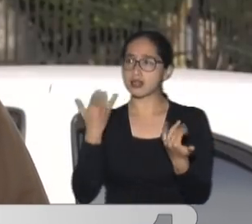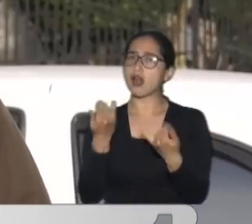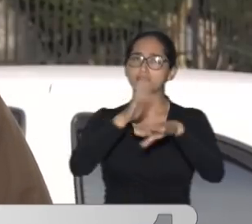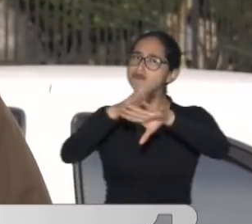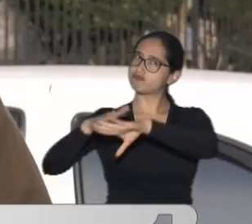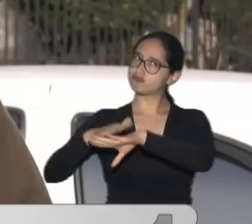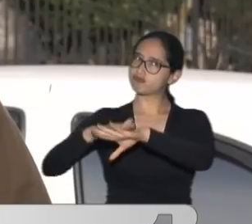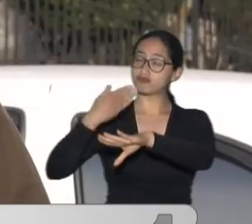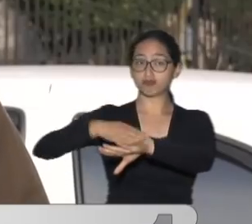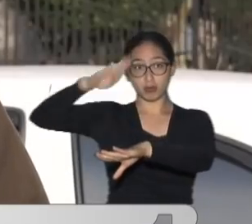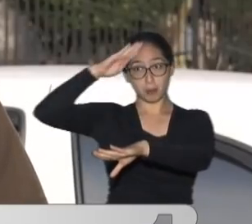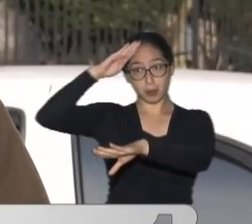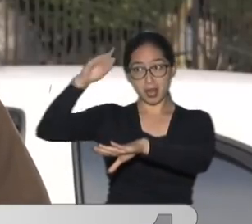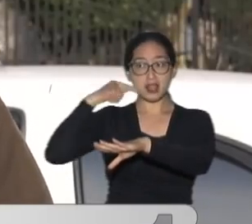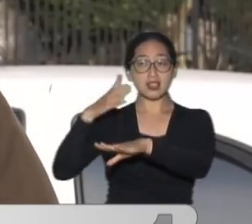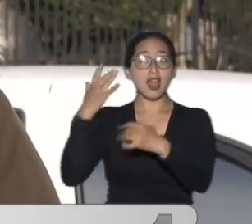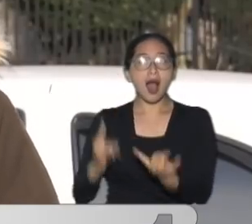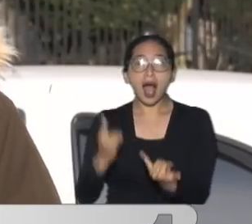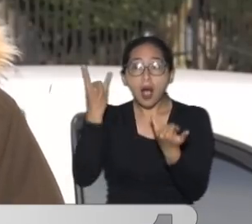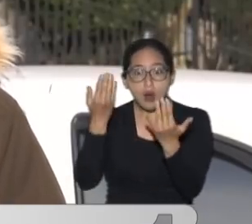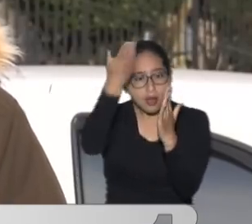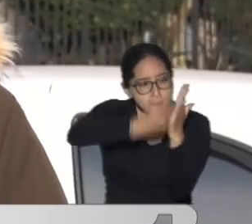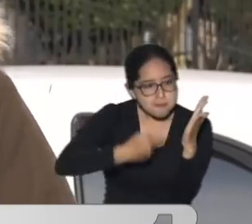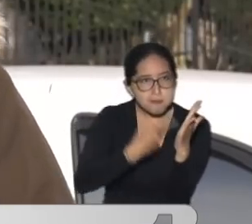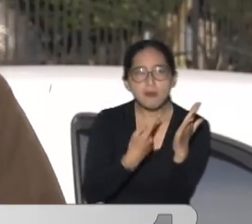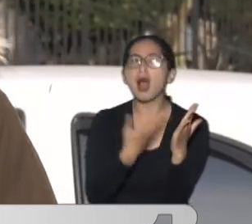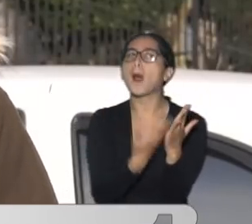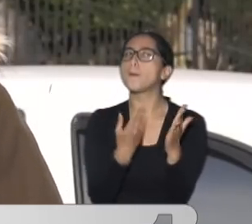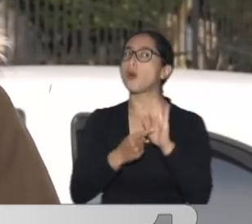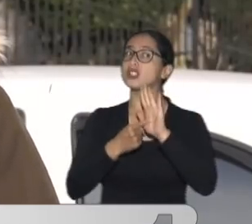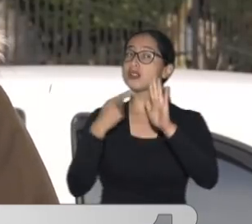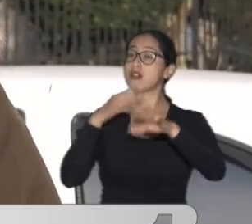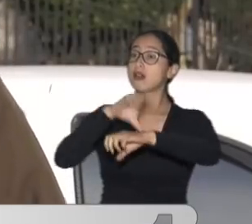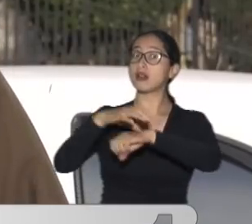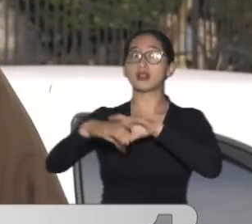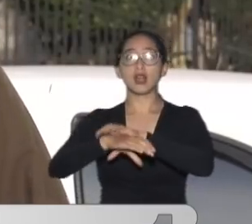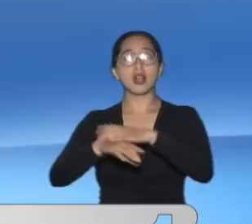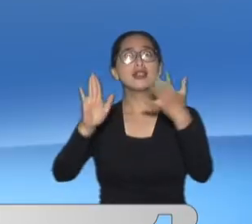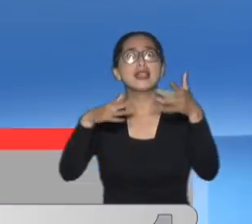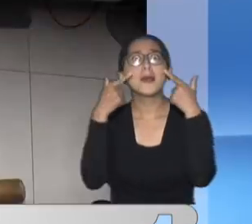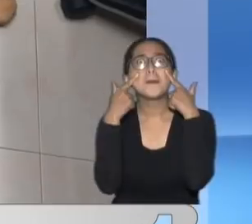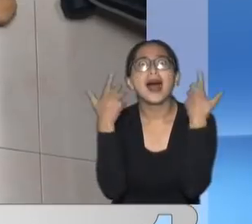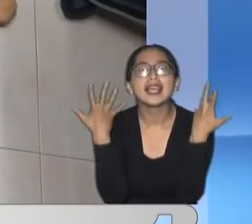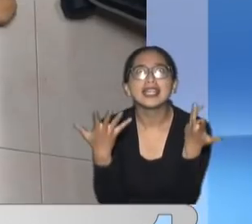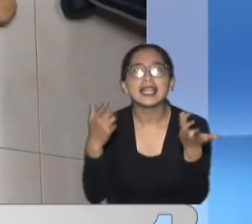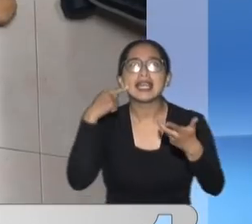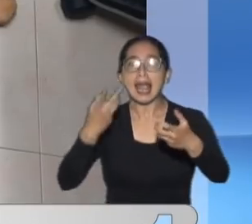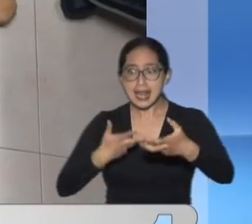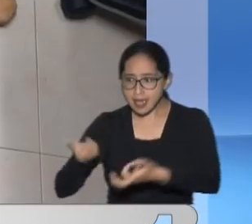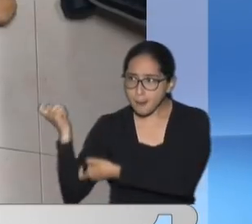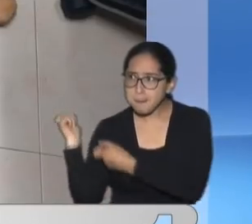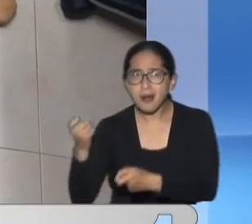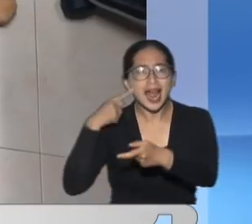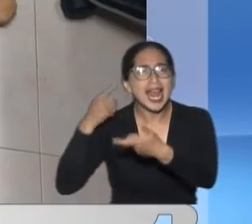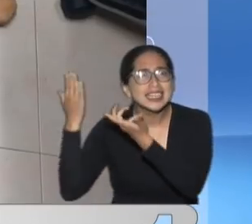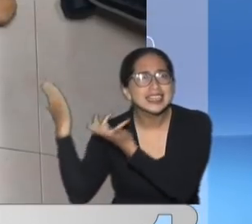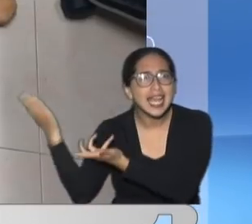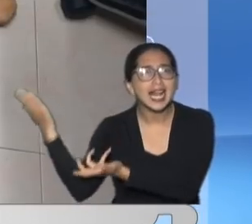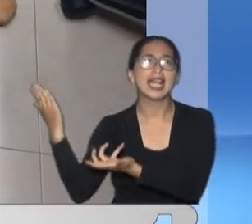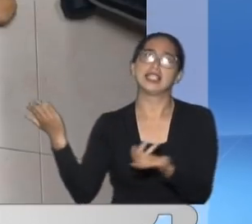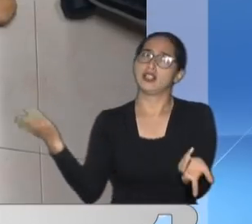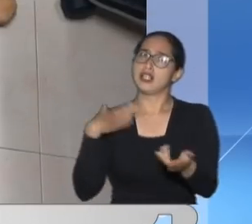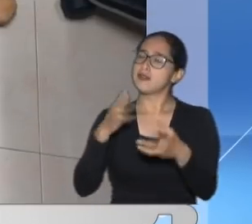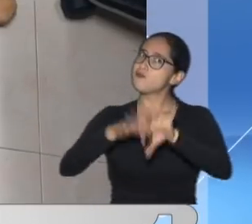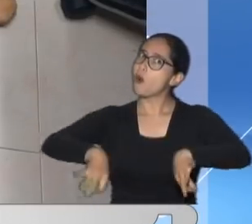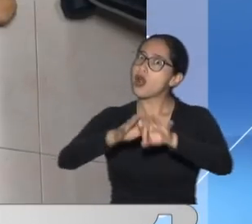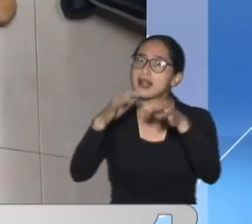persona no tiene orden de captura todavía, está libre y está armado. Mujeres, ustedes están unidas en el país en ese momento para que esta